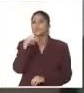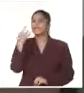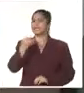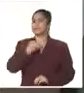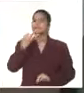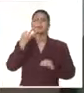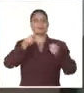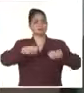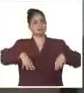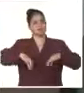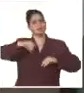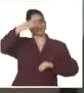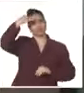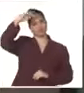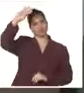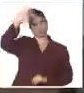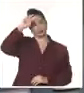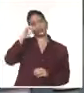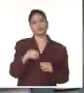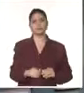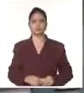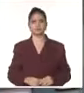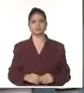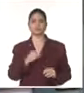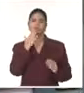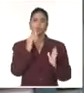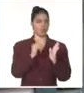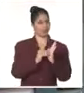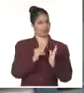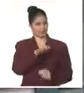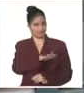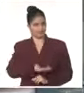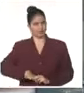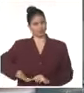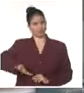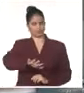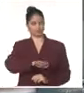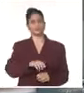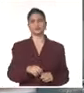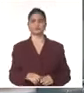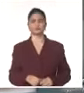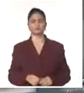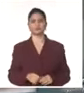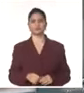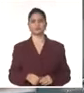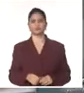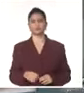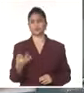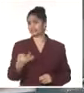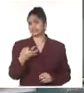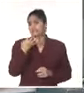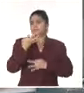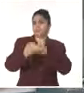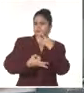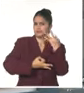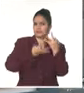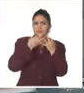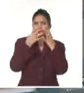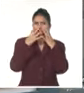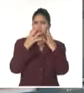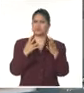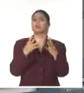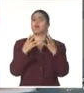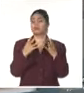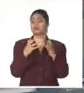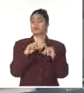los televidentes. Y es verdad que las cosas cambian, pero siempre la complejidad epidemiológica. Ahora, con las imágenes que hemos